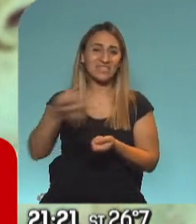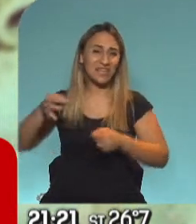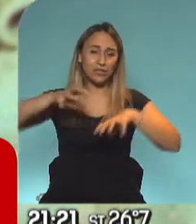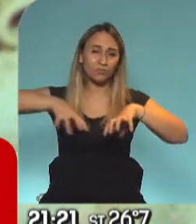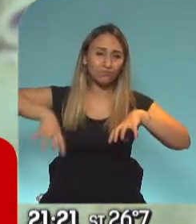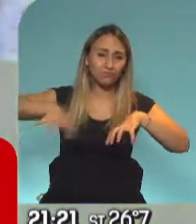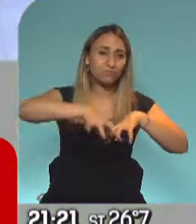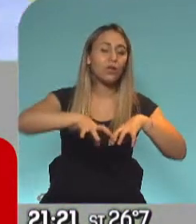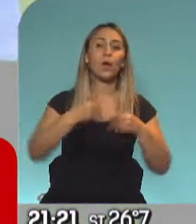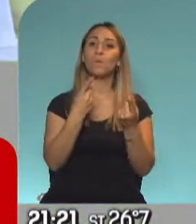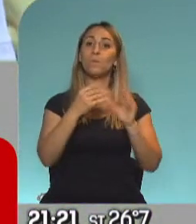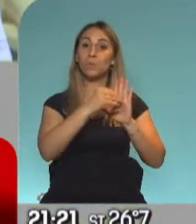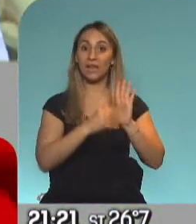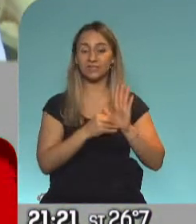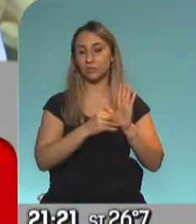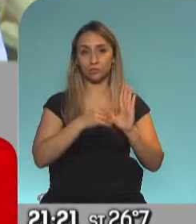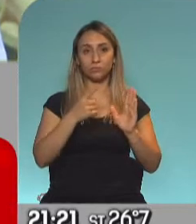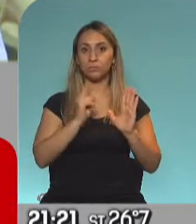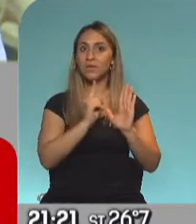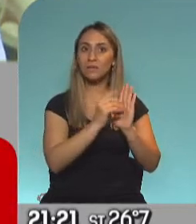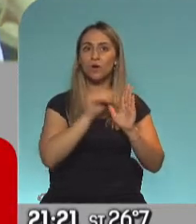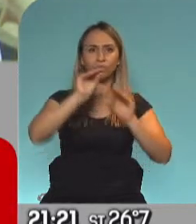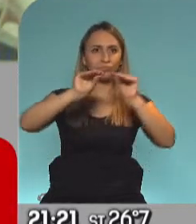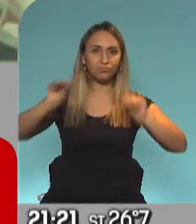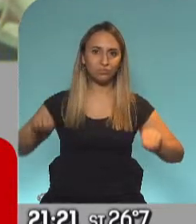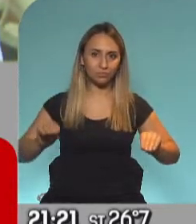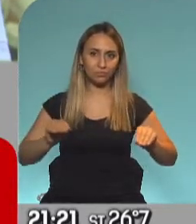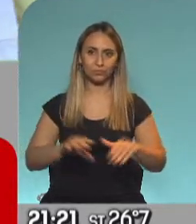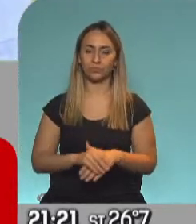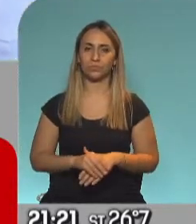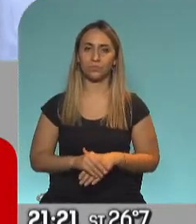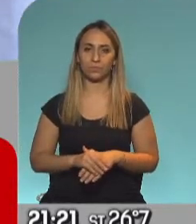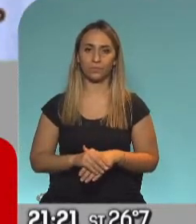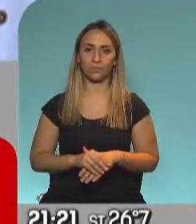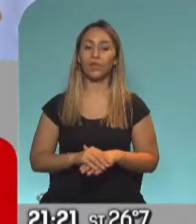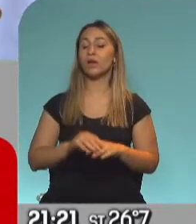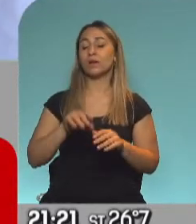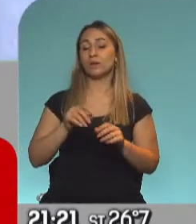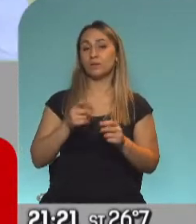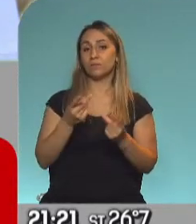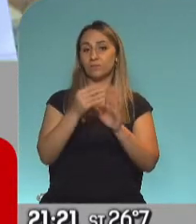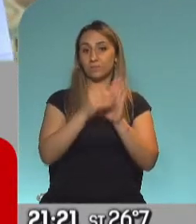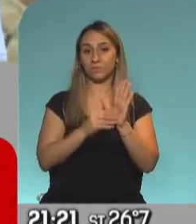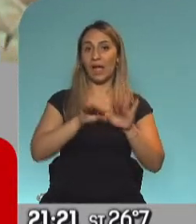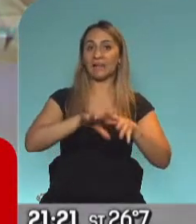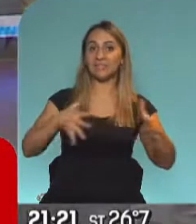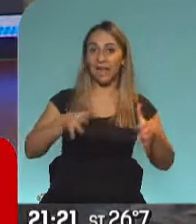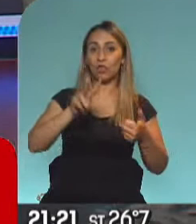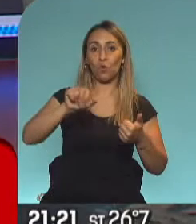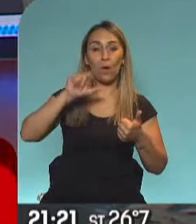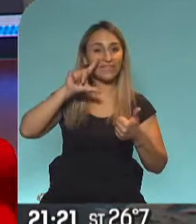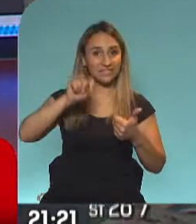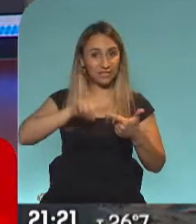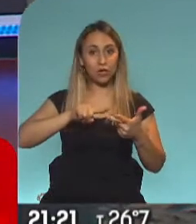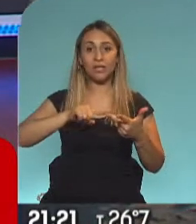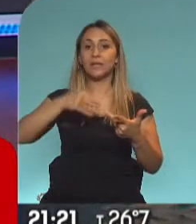vamos a poder encontrar entonces este acuerdo de precios para estos tres cortes que estamos viendo acá: asado, vacío y matambre.